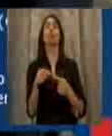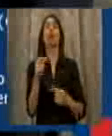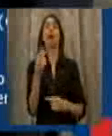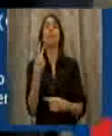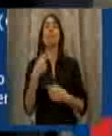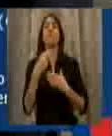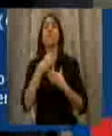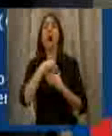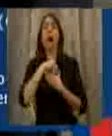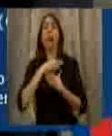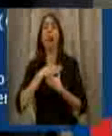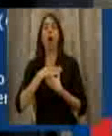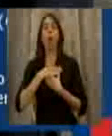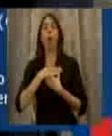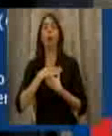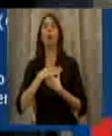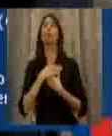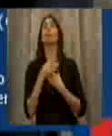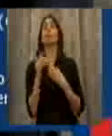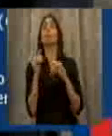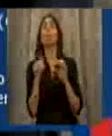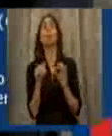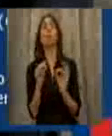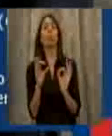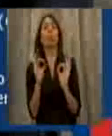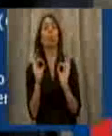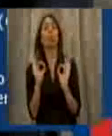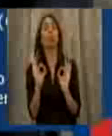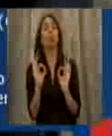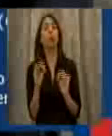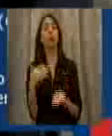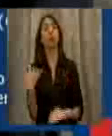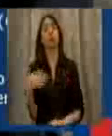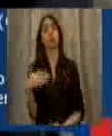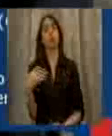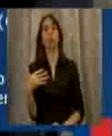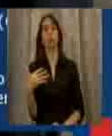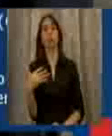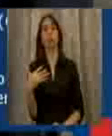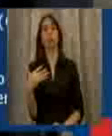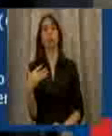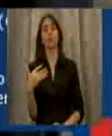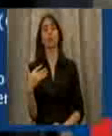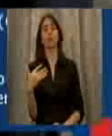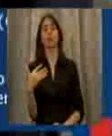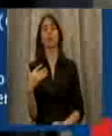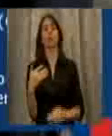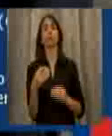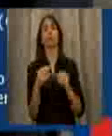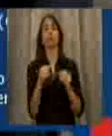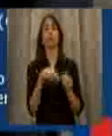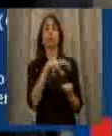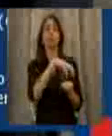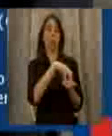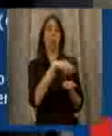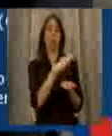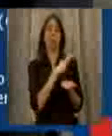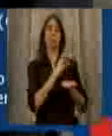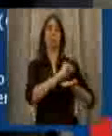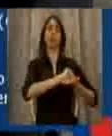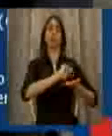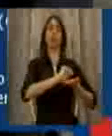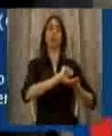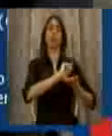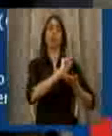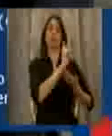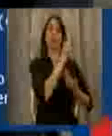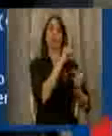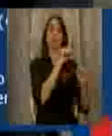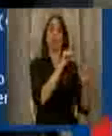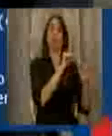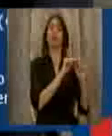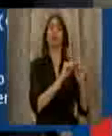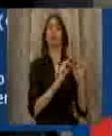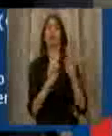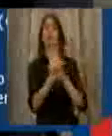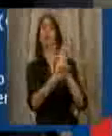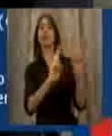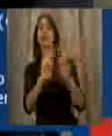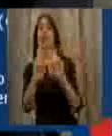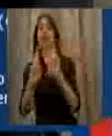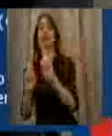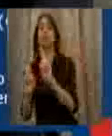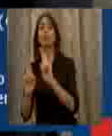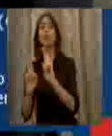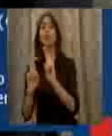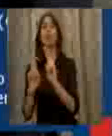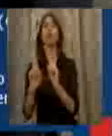Por lo tanto, para nosotros es muy importante la relación que a través de este ministerio el Estado